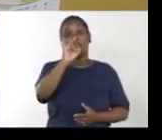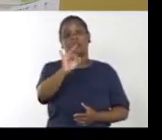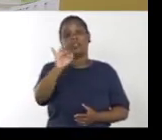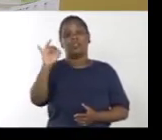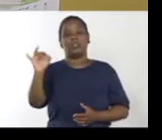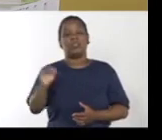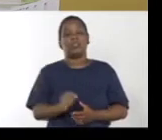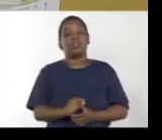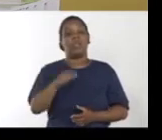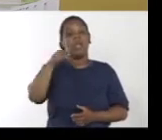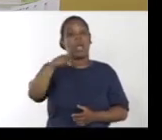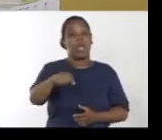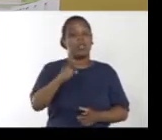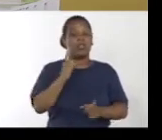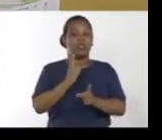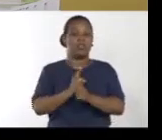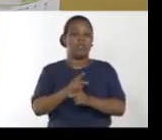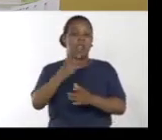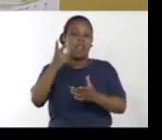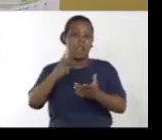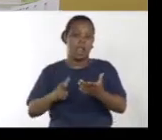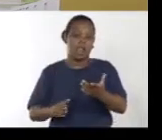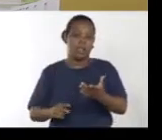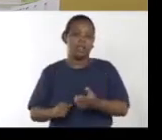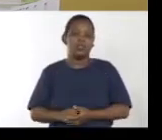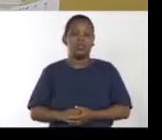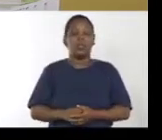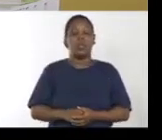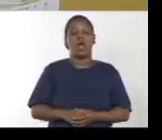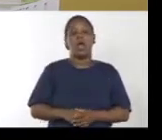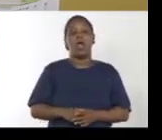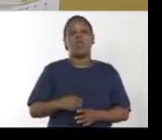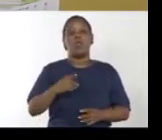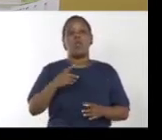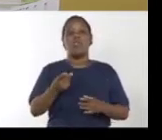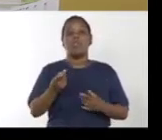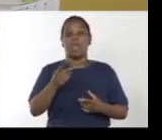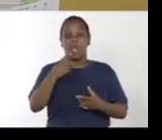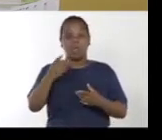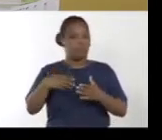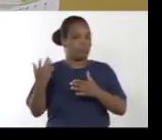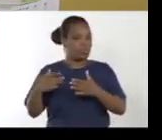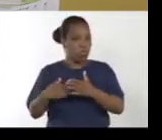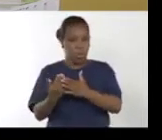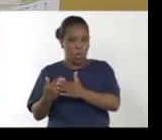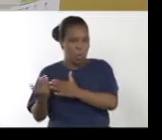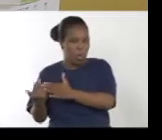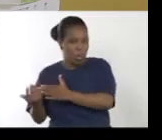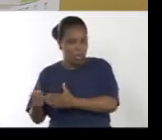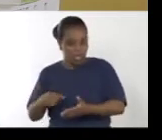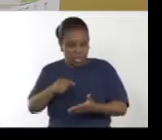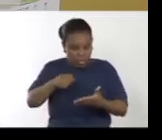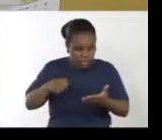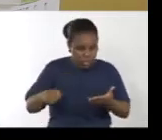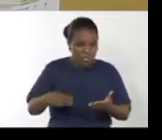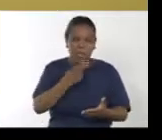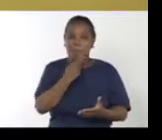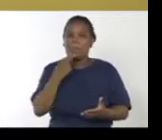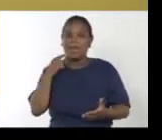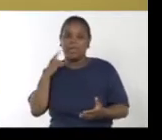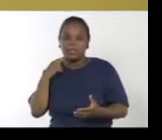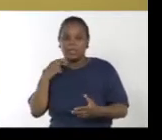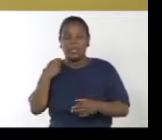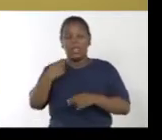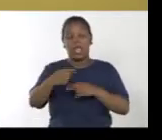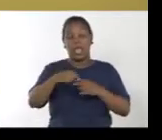177. Ahí encontrarán la lectura Los diarios de Martí, escrita por Mirta Aguirre.